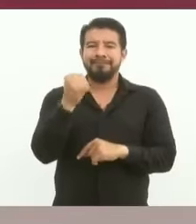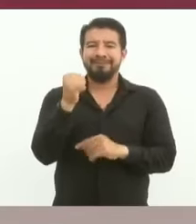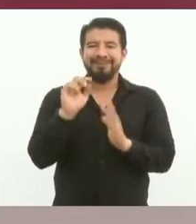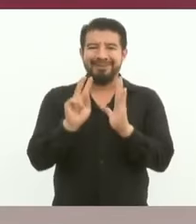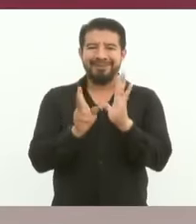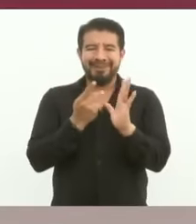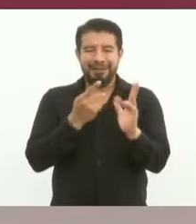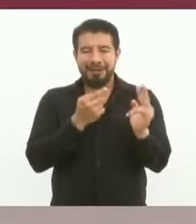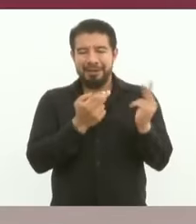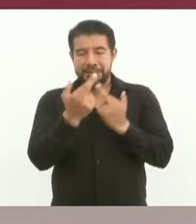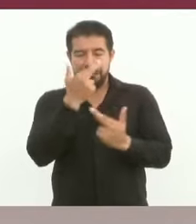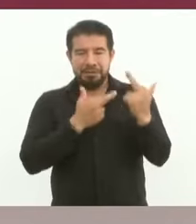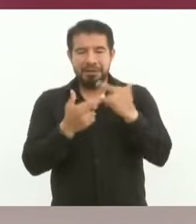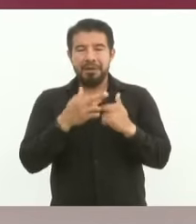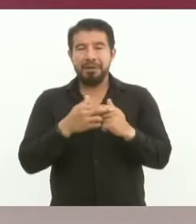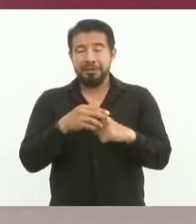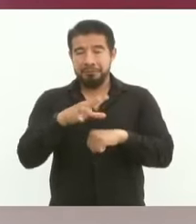tiempo